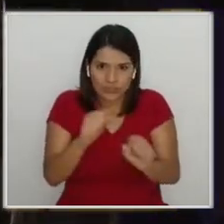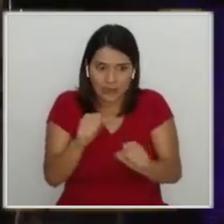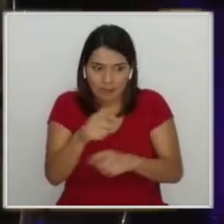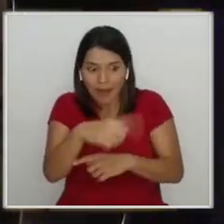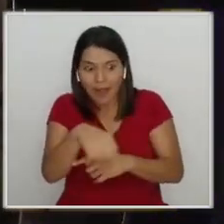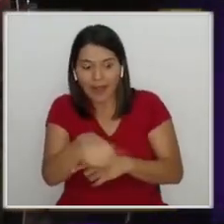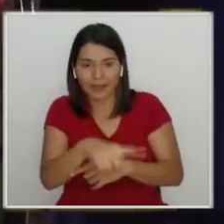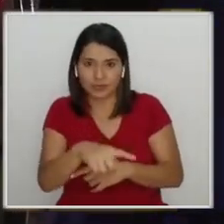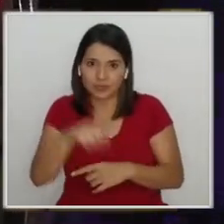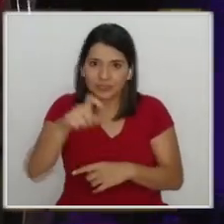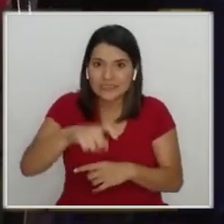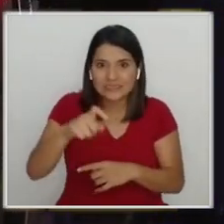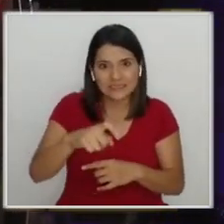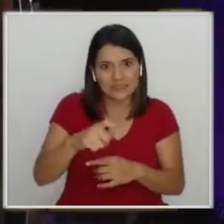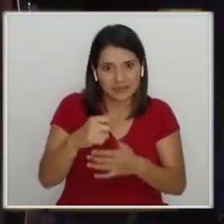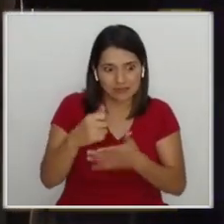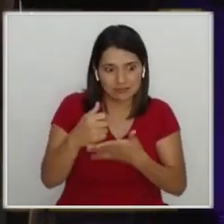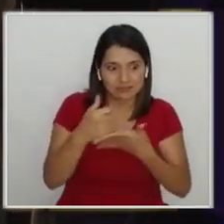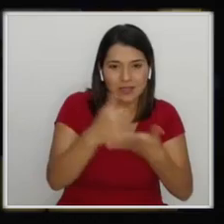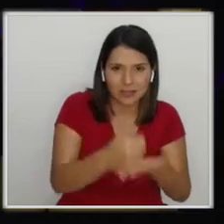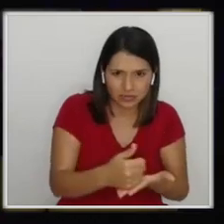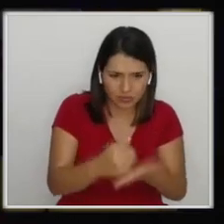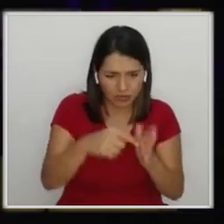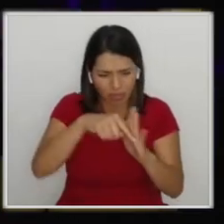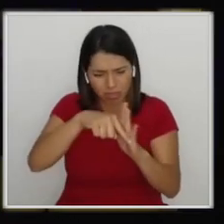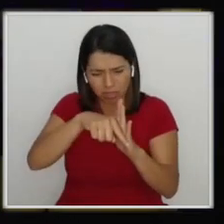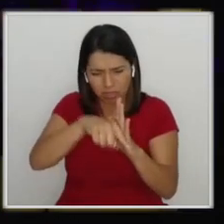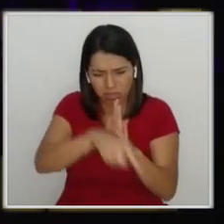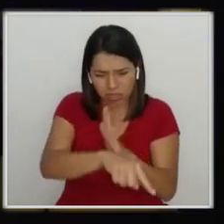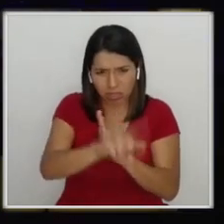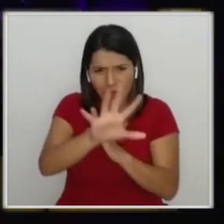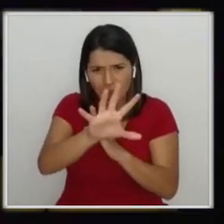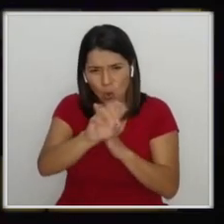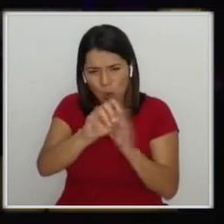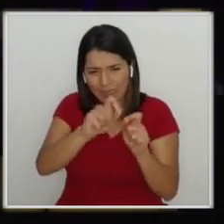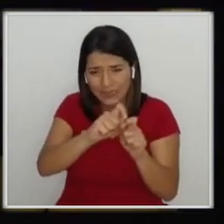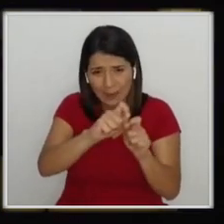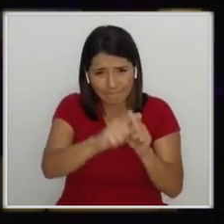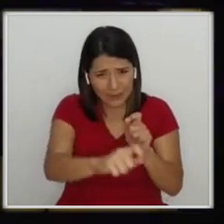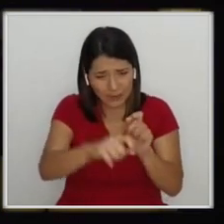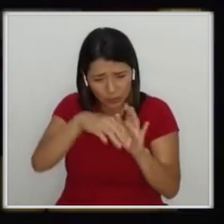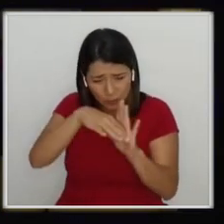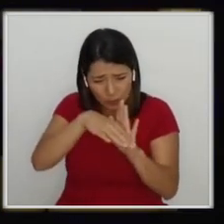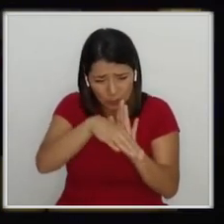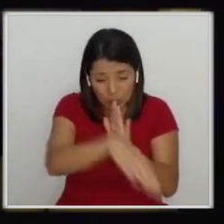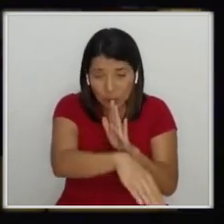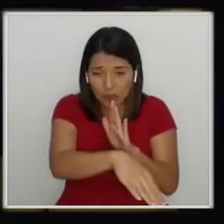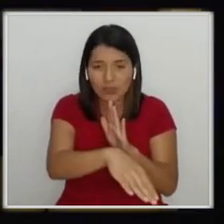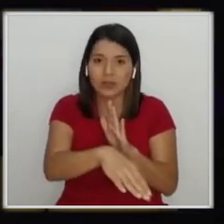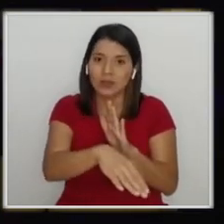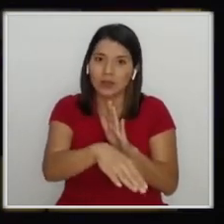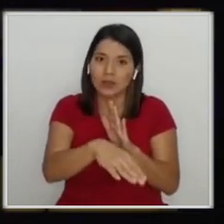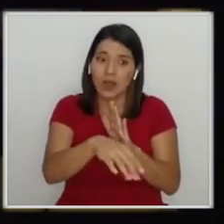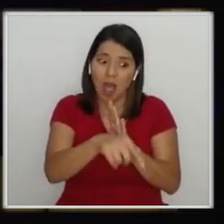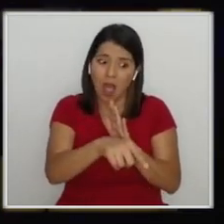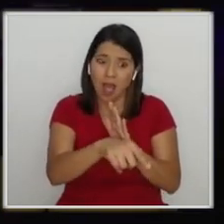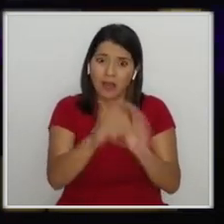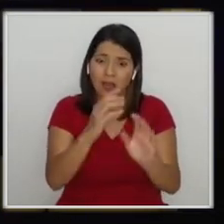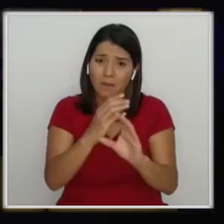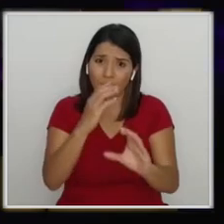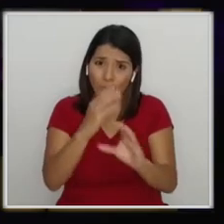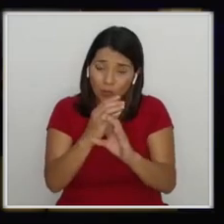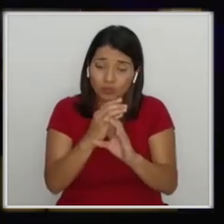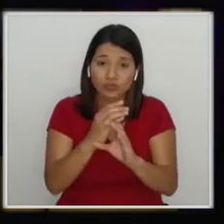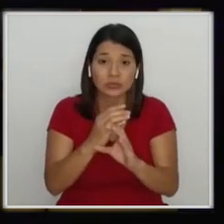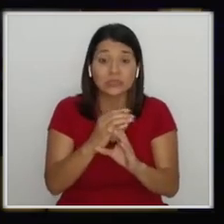ese bus a más de 50 metros de profundidad en un guindo, sino que también que podíamos en cualquier